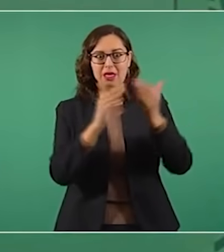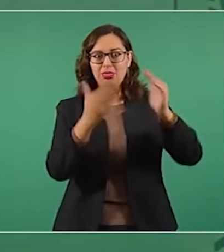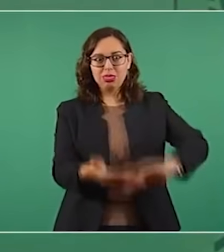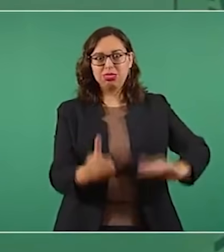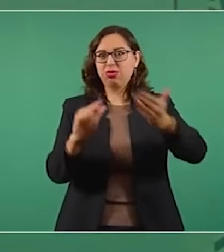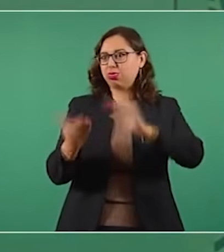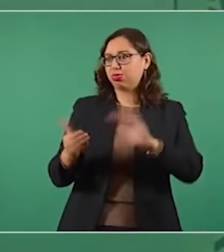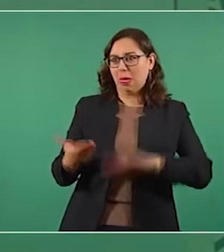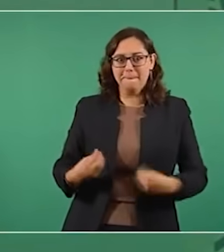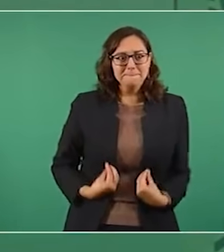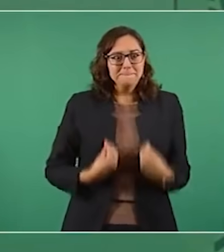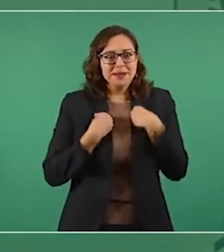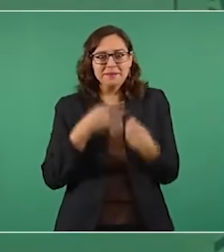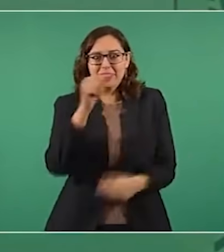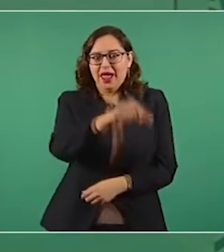Entonces,